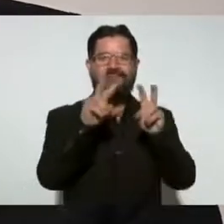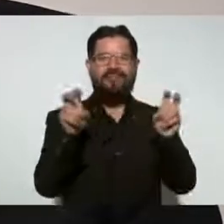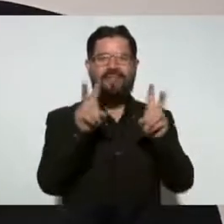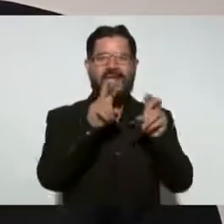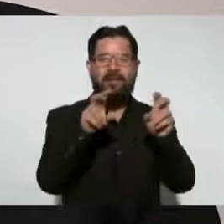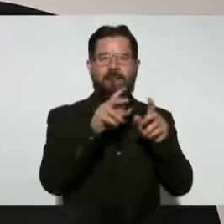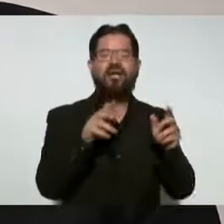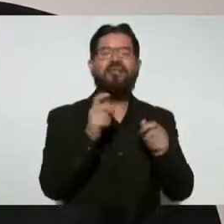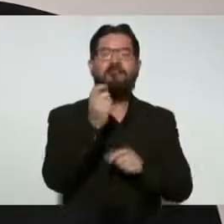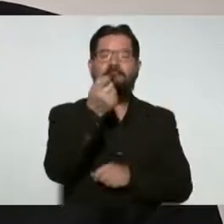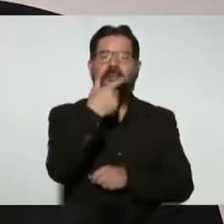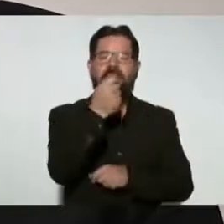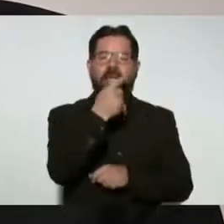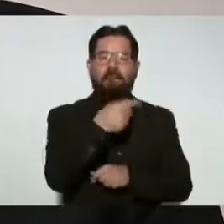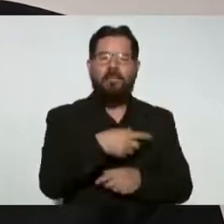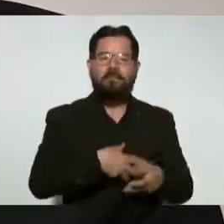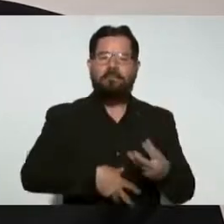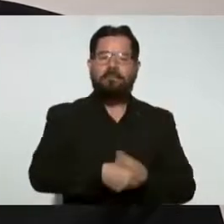los medicamentos,